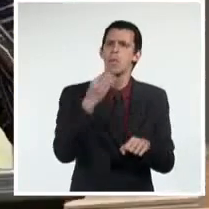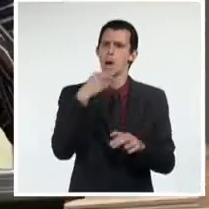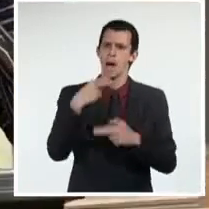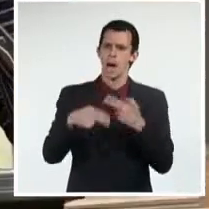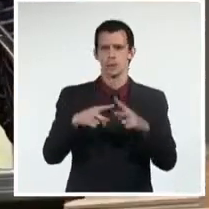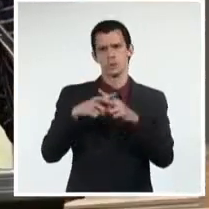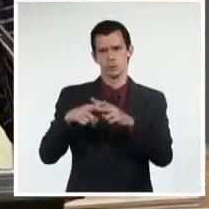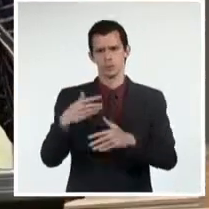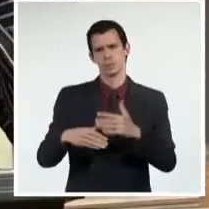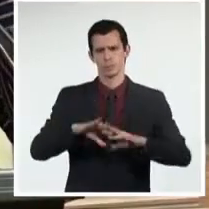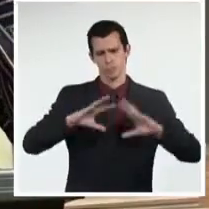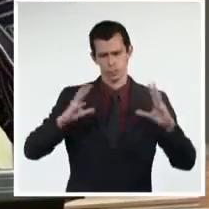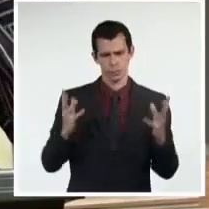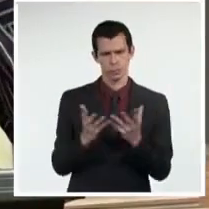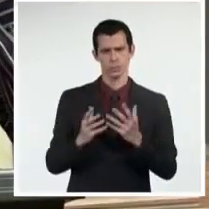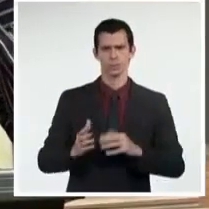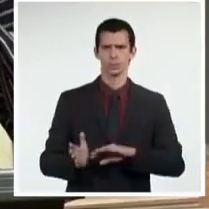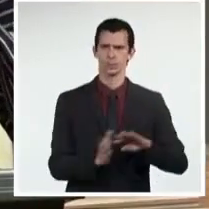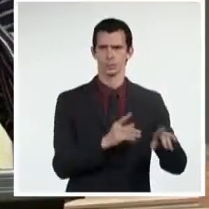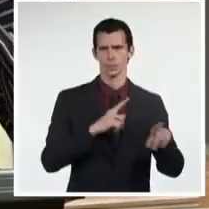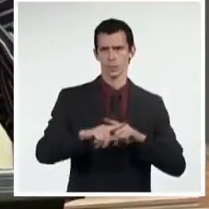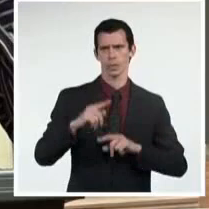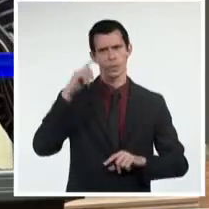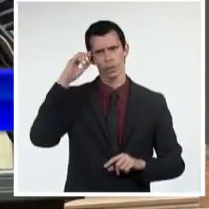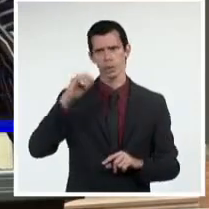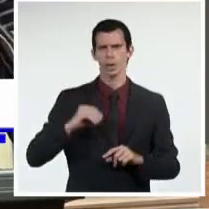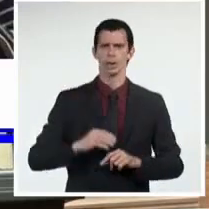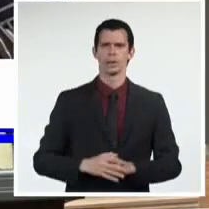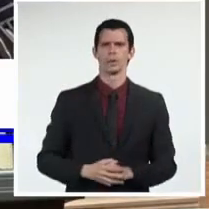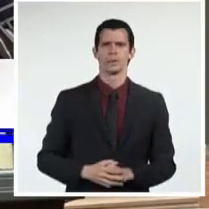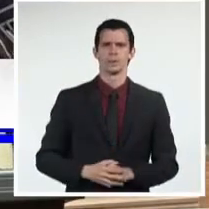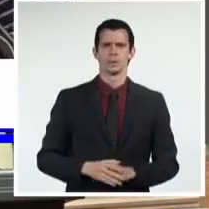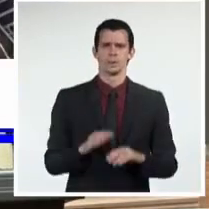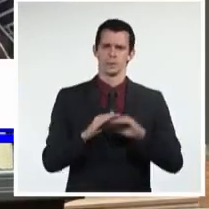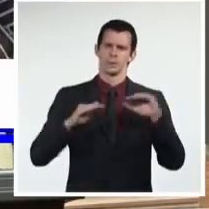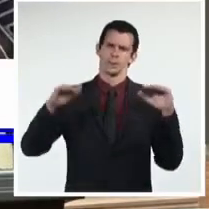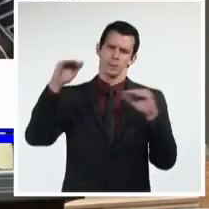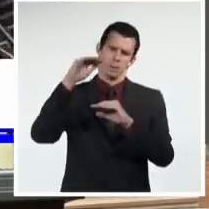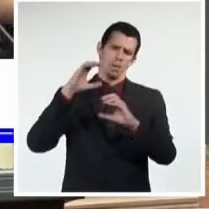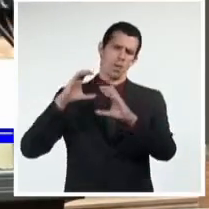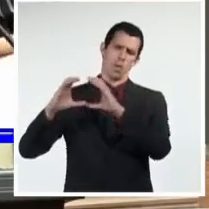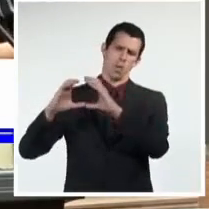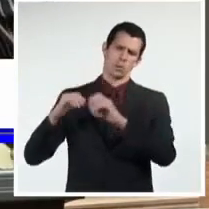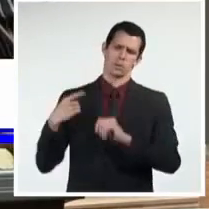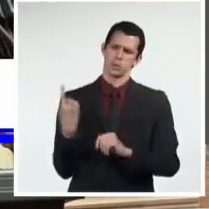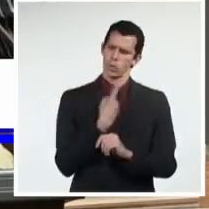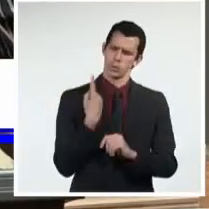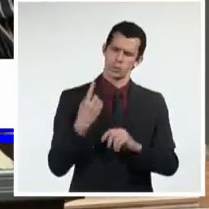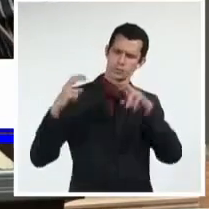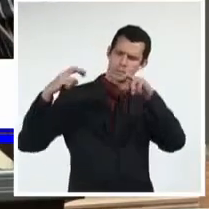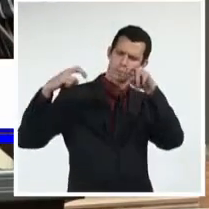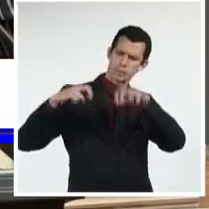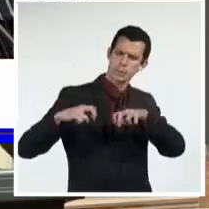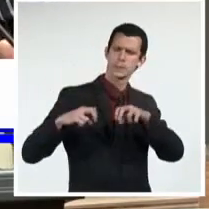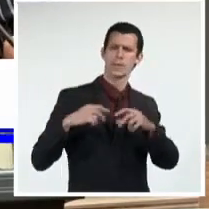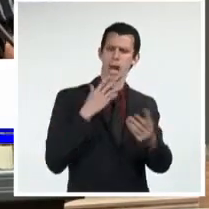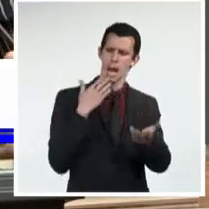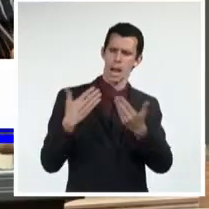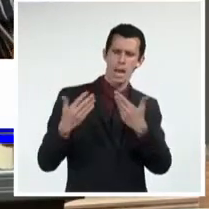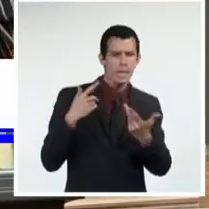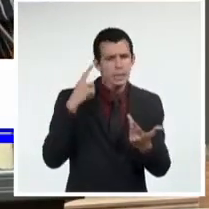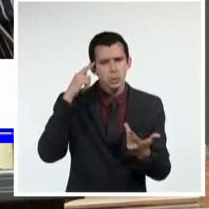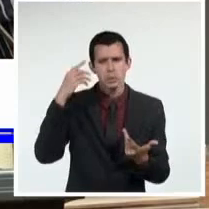En el caso de las comunicaciones, algo que nosotros hemos estado analizando con el Ministerio de Comunicaciones, hay que desarrollar estrategias